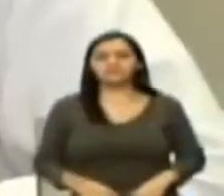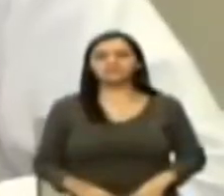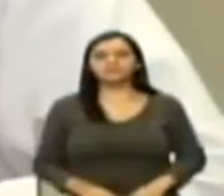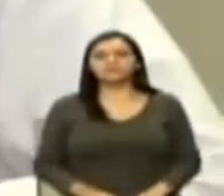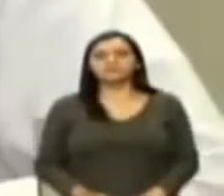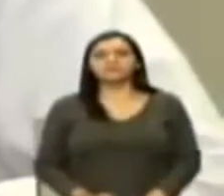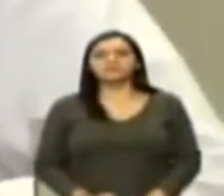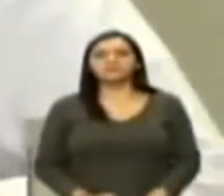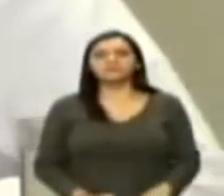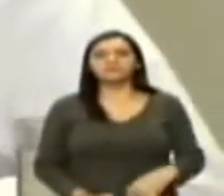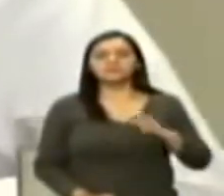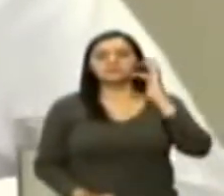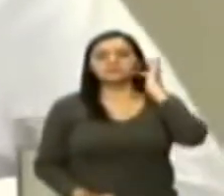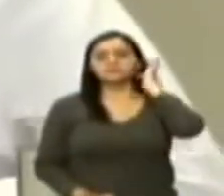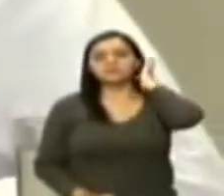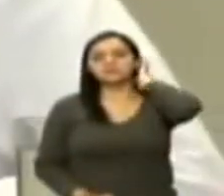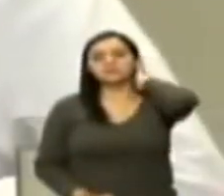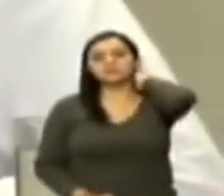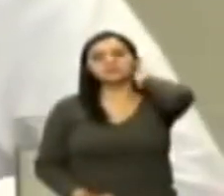Mire,